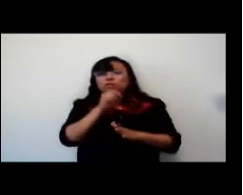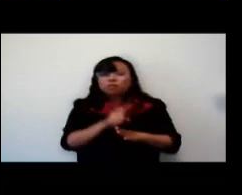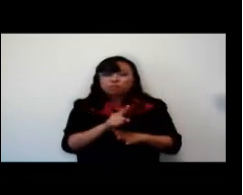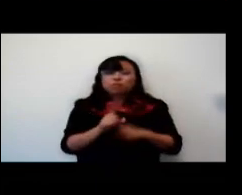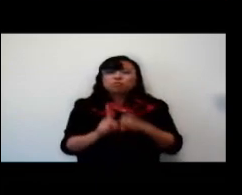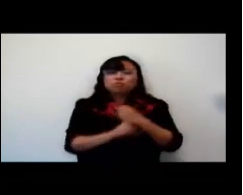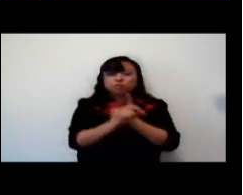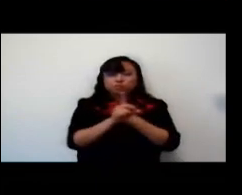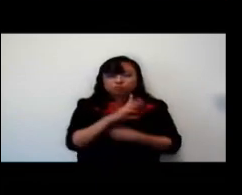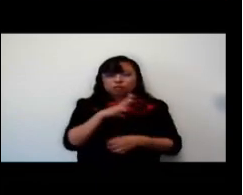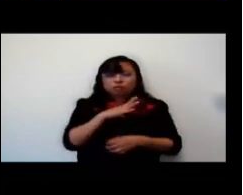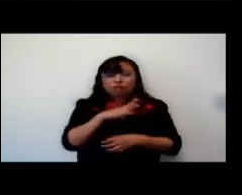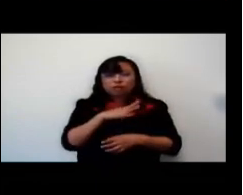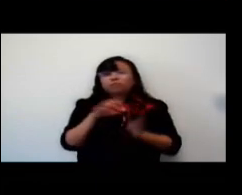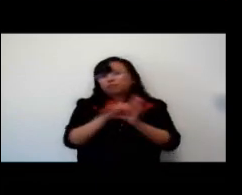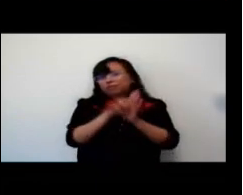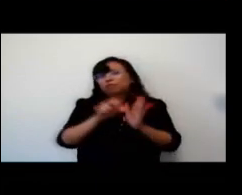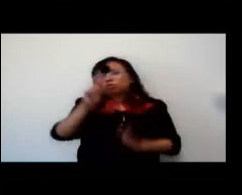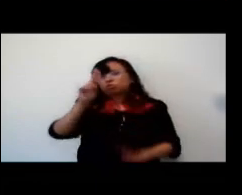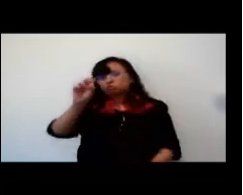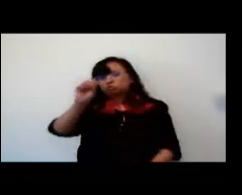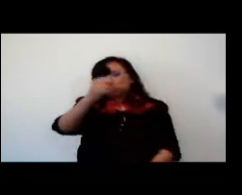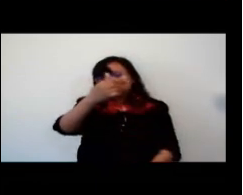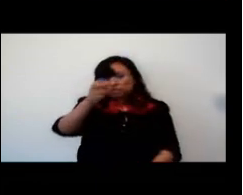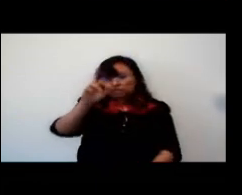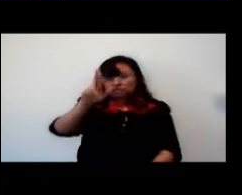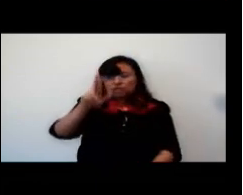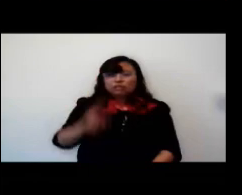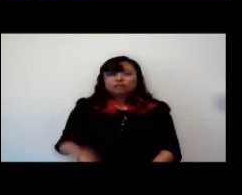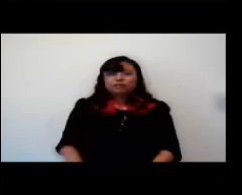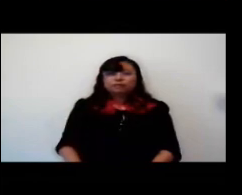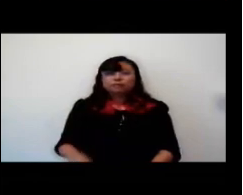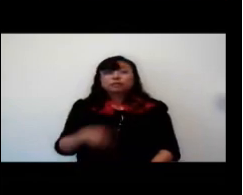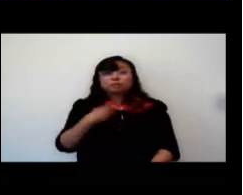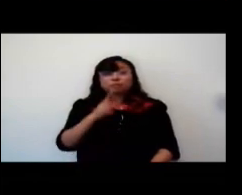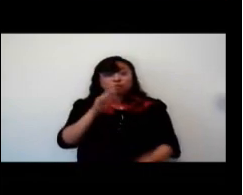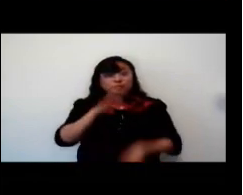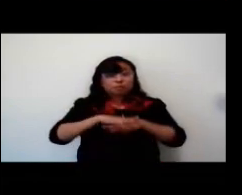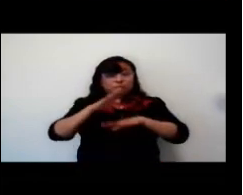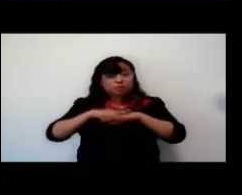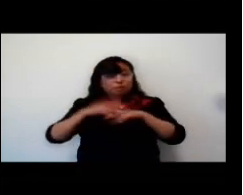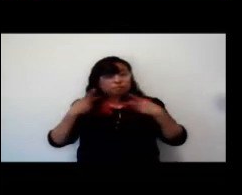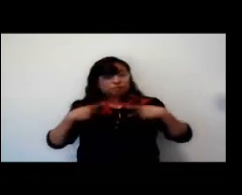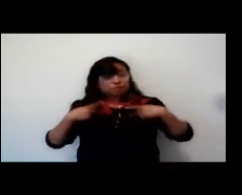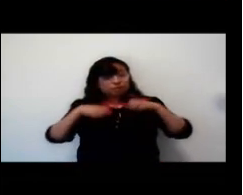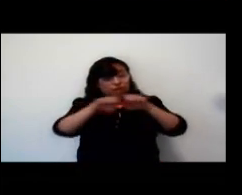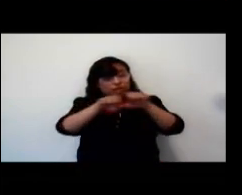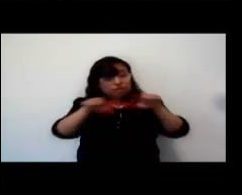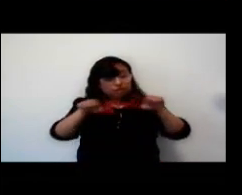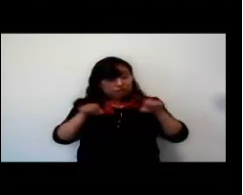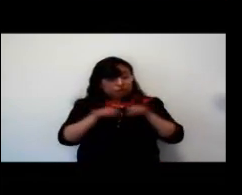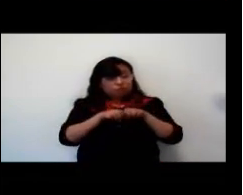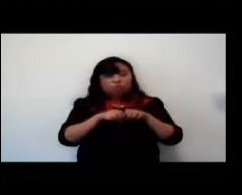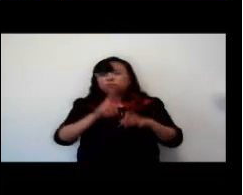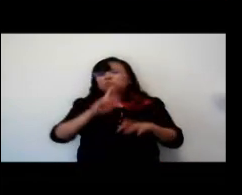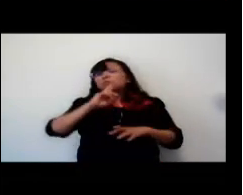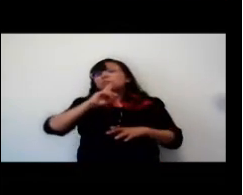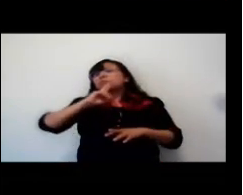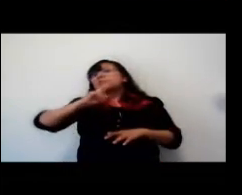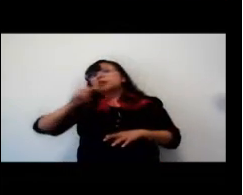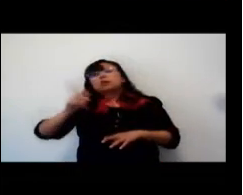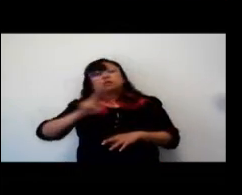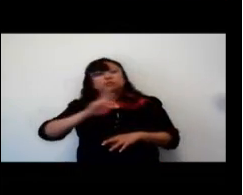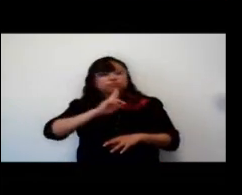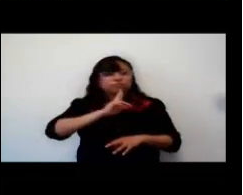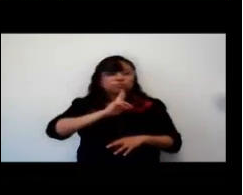pacientes con Usher. Mientras más personas trabajemos en equipo, mejores resultados vamos a poder dar porque vamos a personalizar la